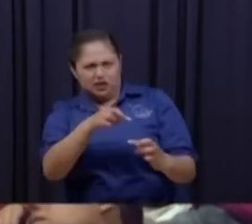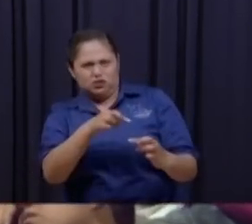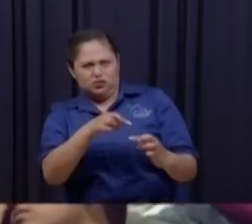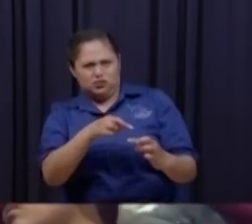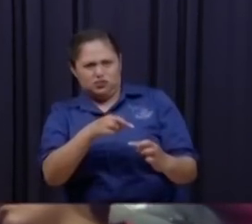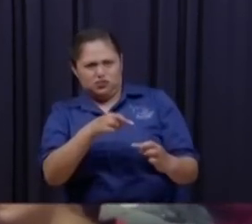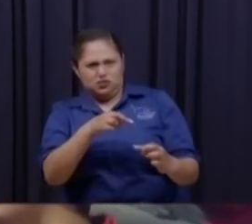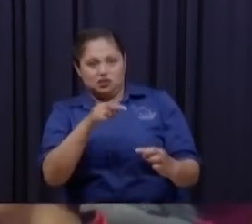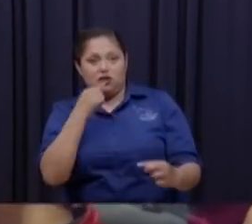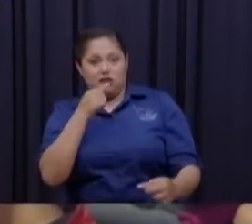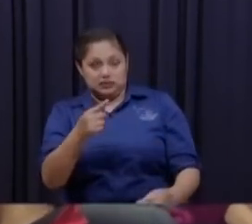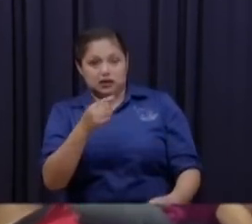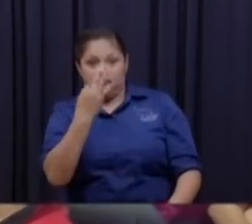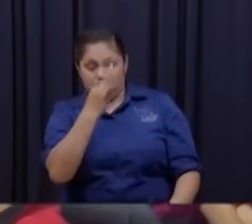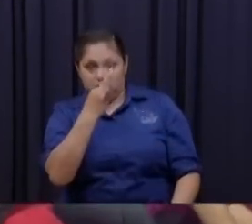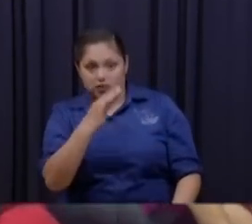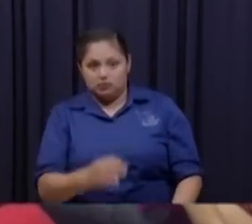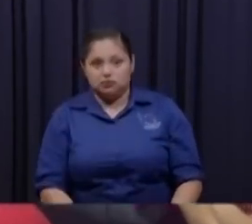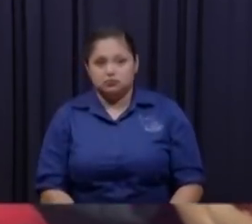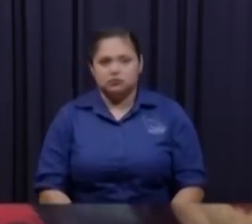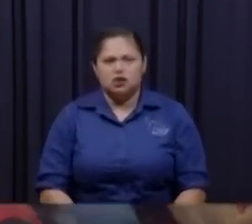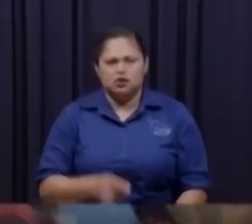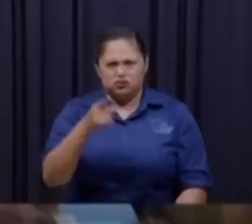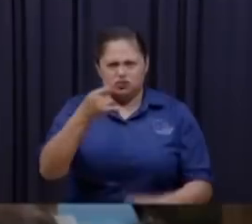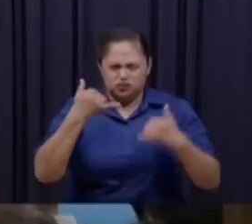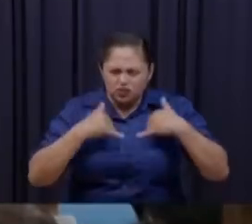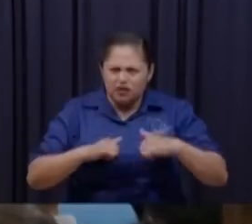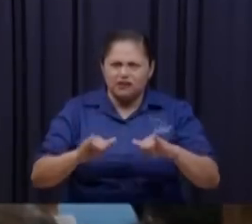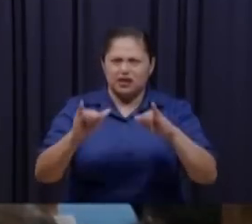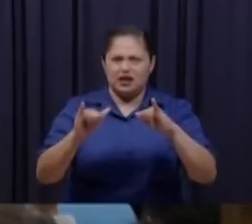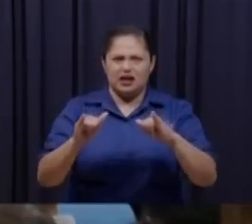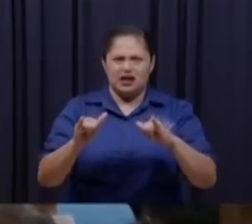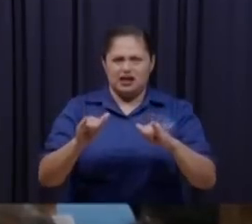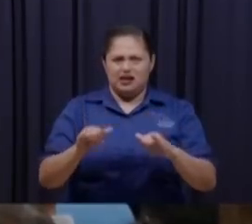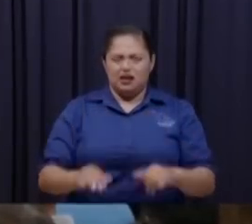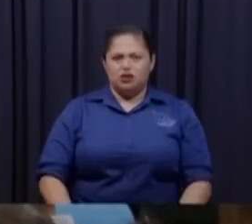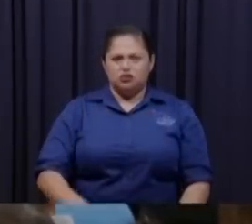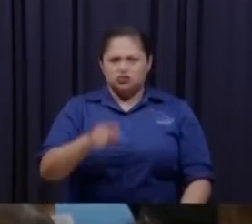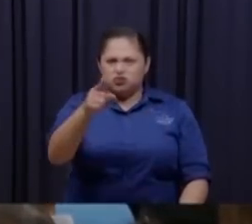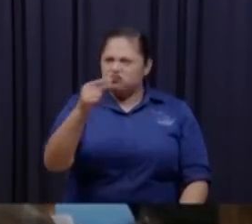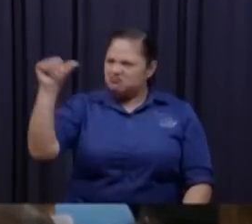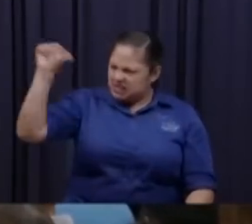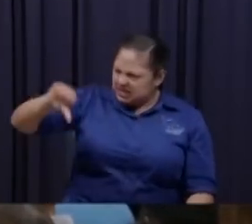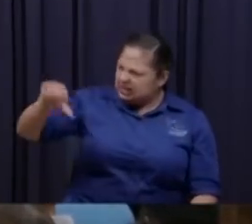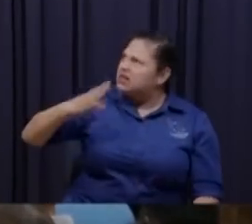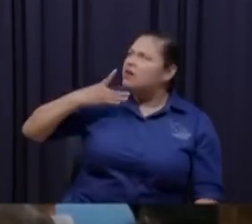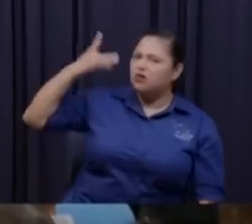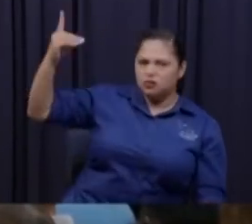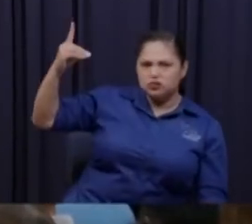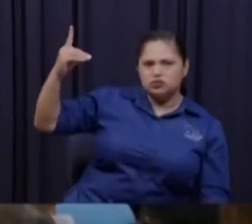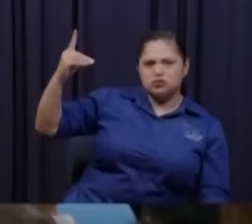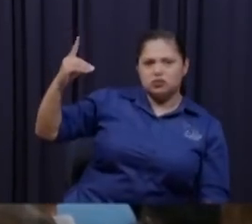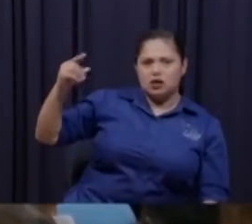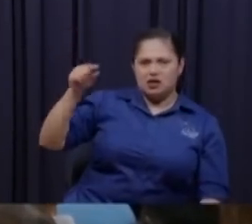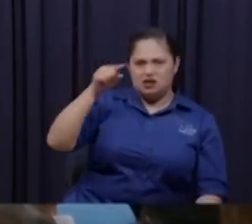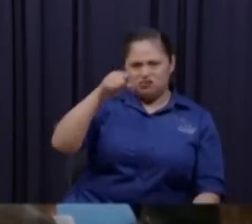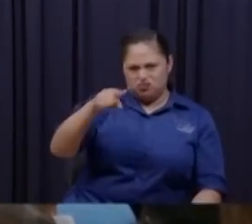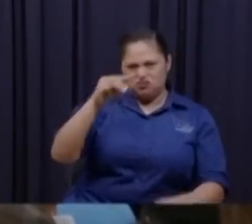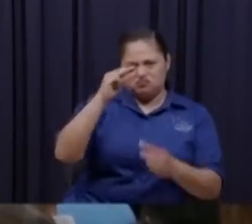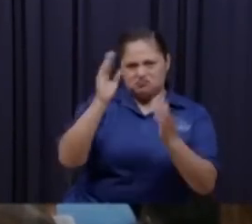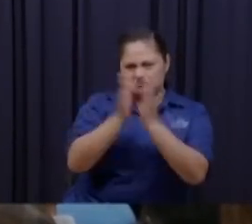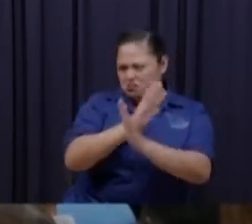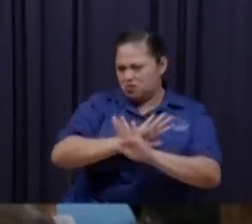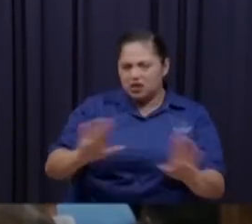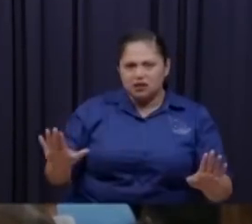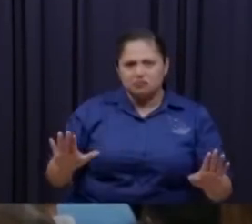Se lo dice el hueso. ¿Todavía conservas tu integridad? Maldice a Dios y muérete.